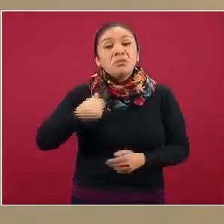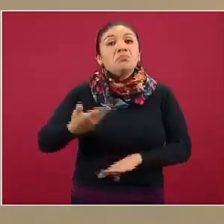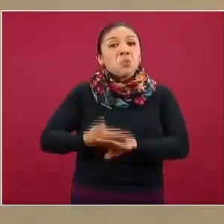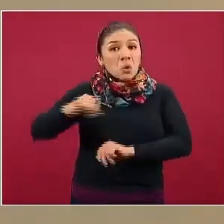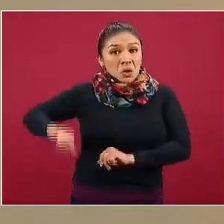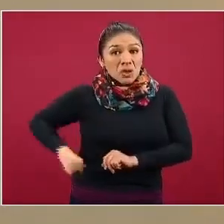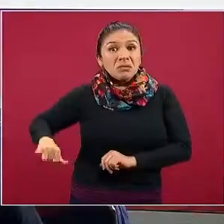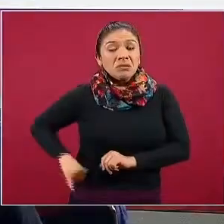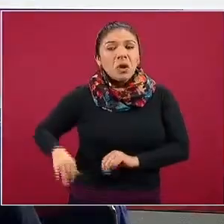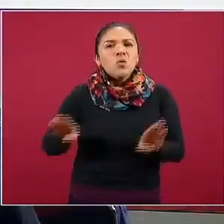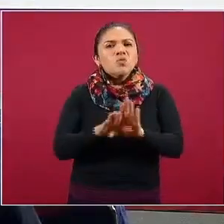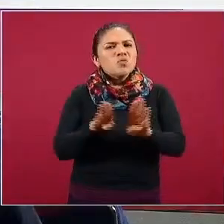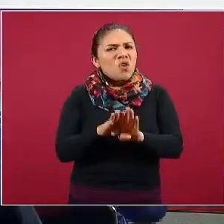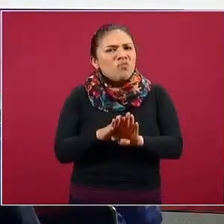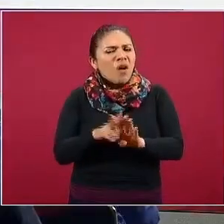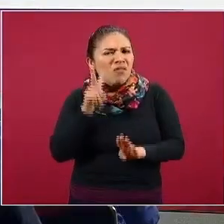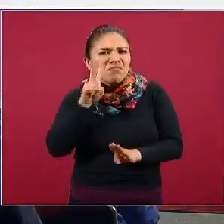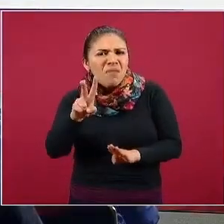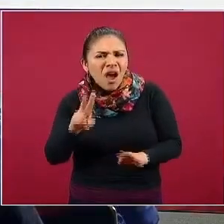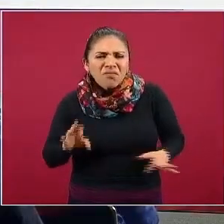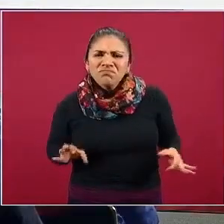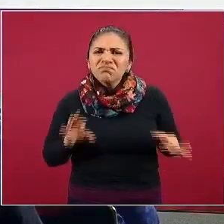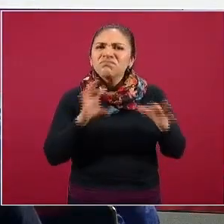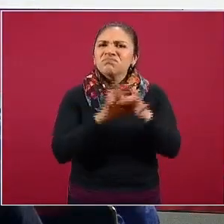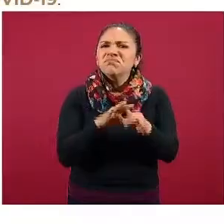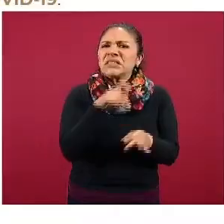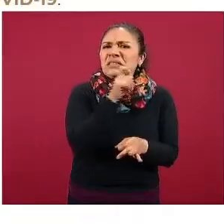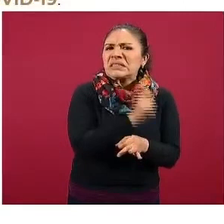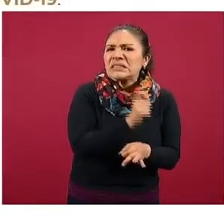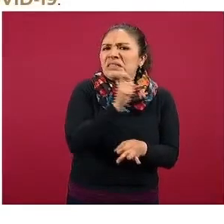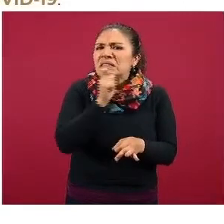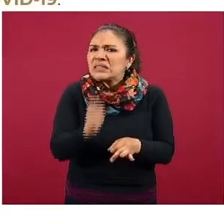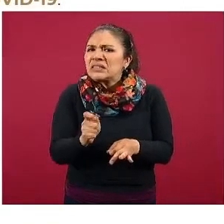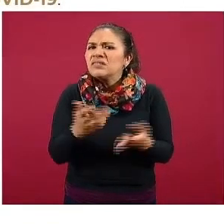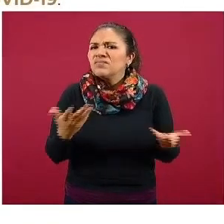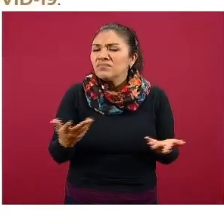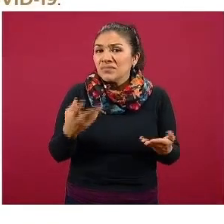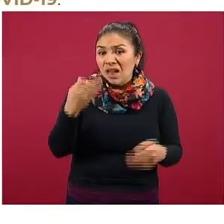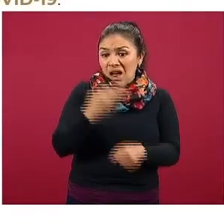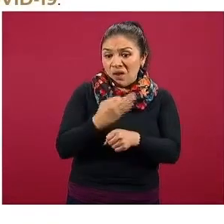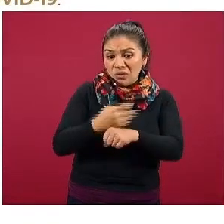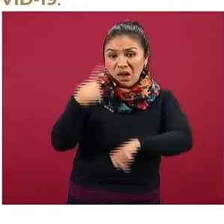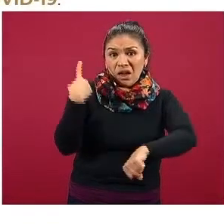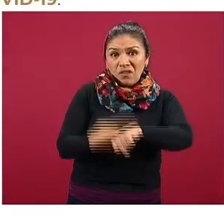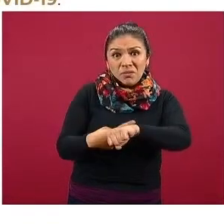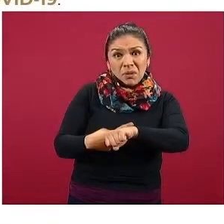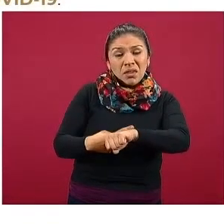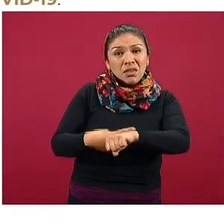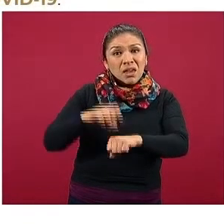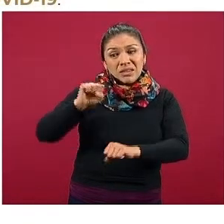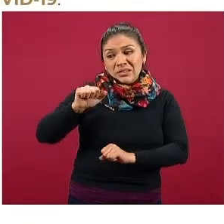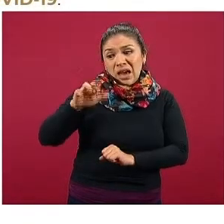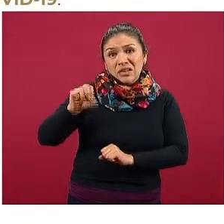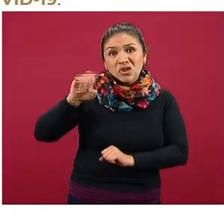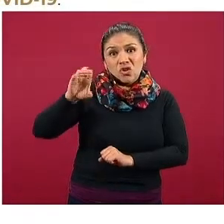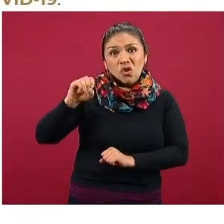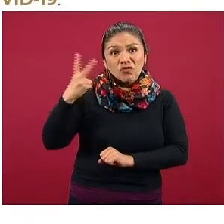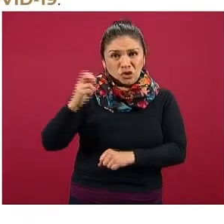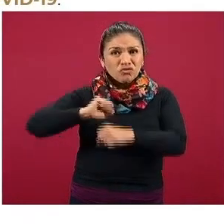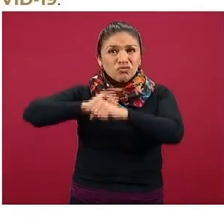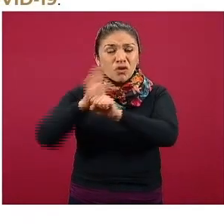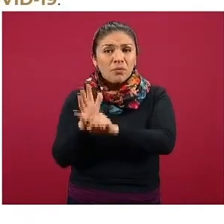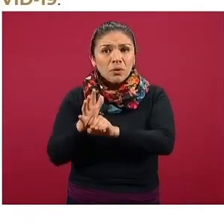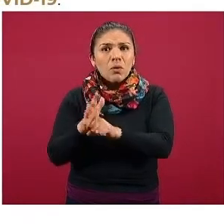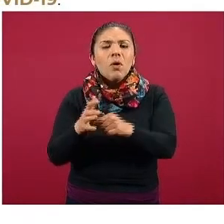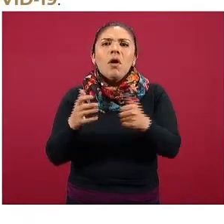interesado la relación que existe entre esta pandemia de SARS-CoV-2 y